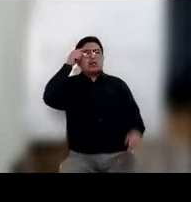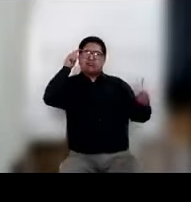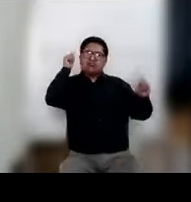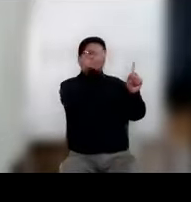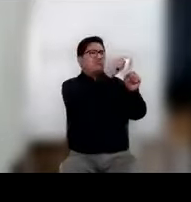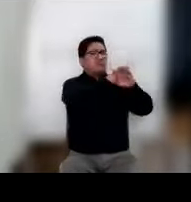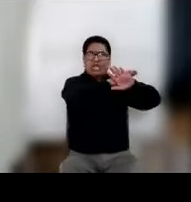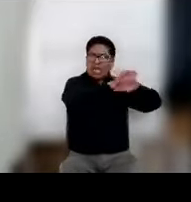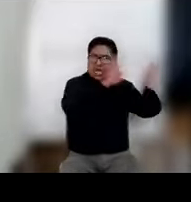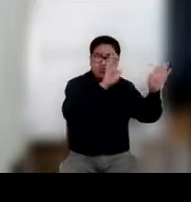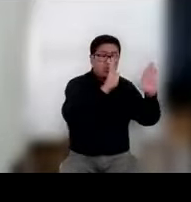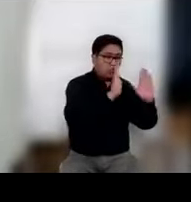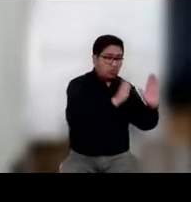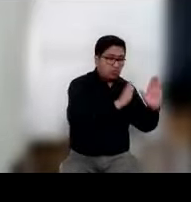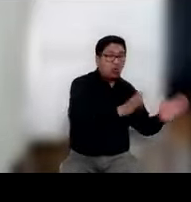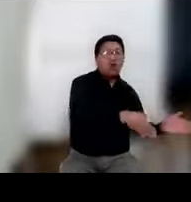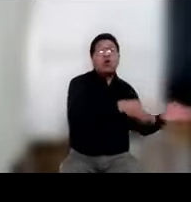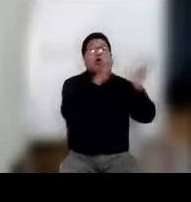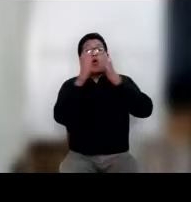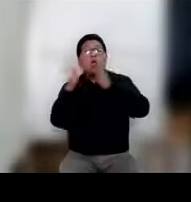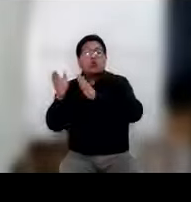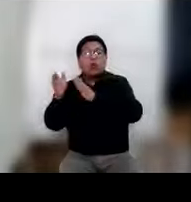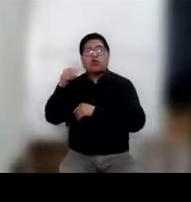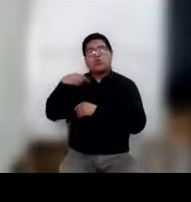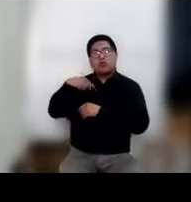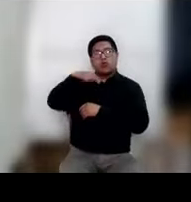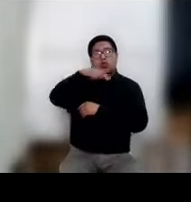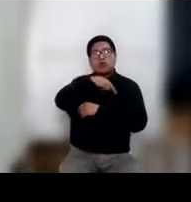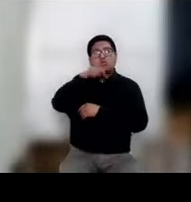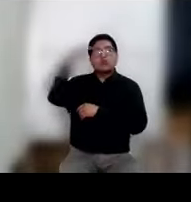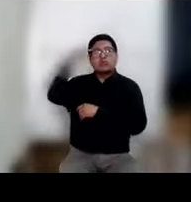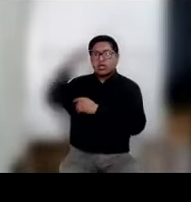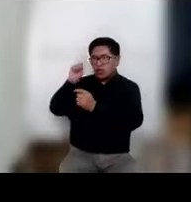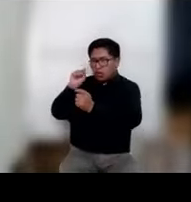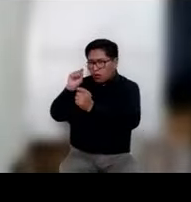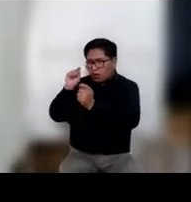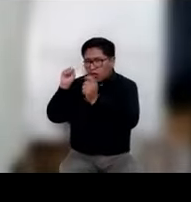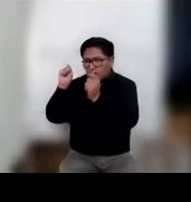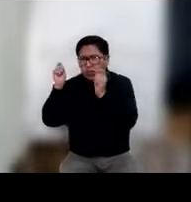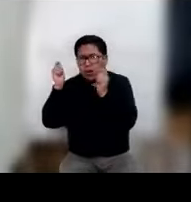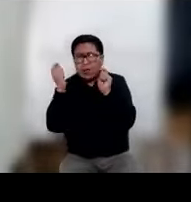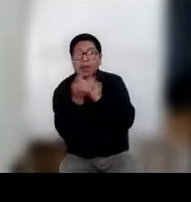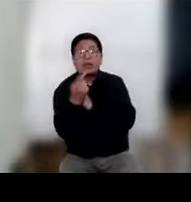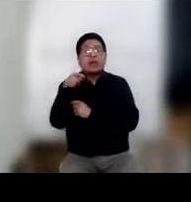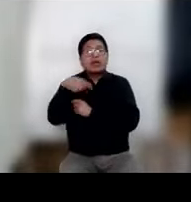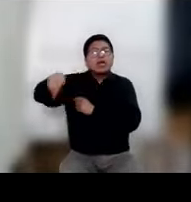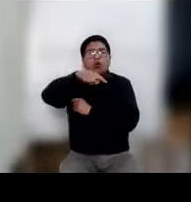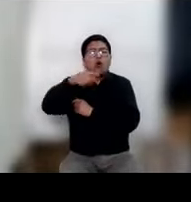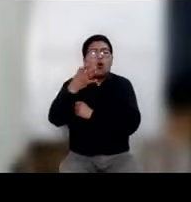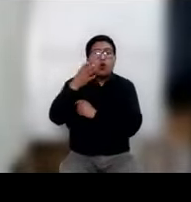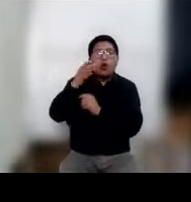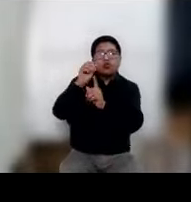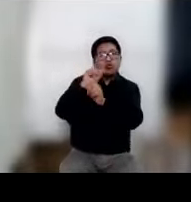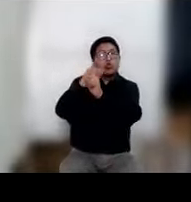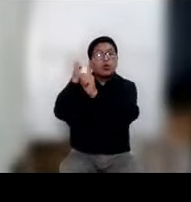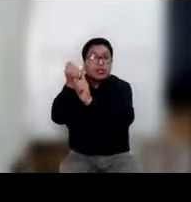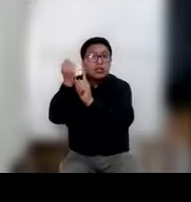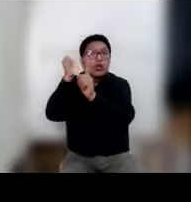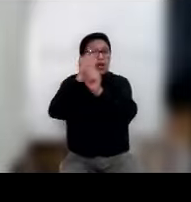hemos construido desde otro punto de vista diremos en función a la comprensión de la realidad de